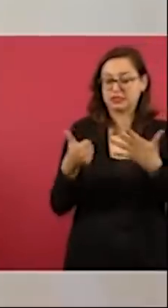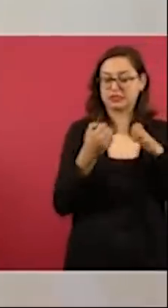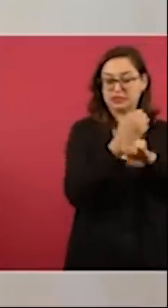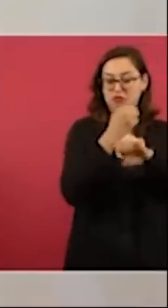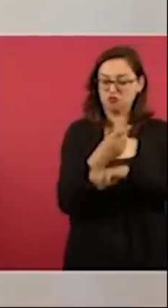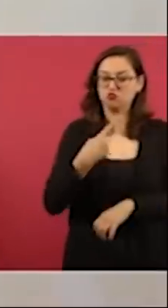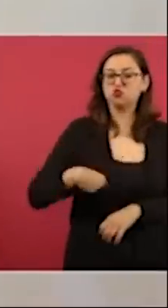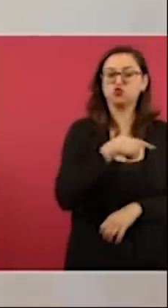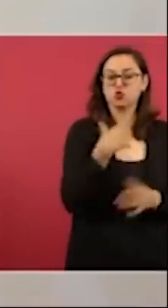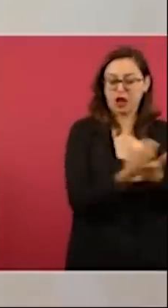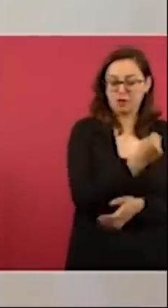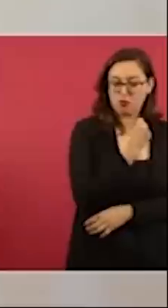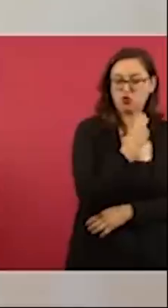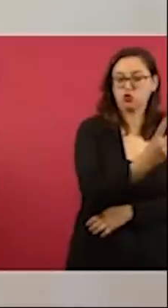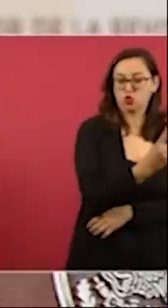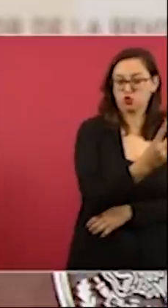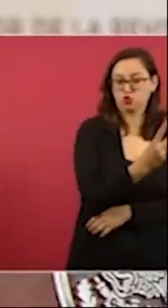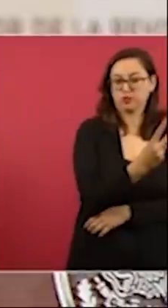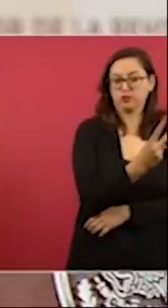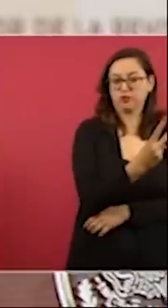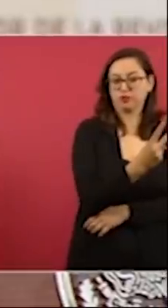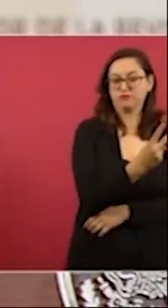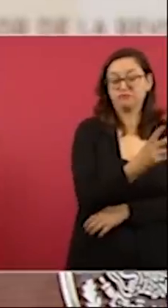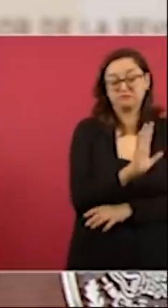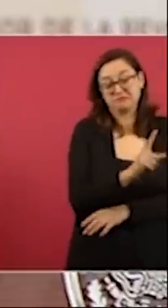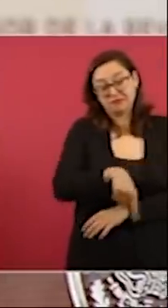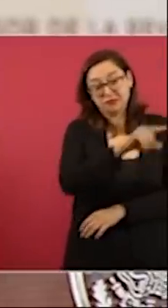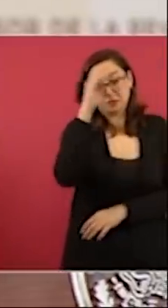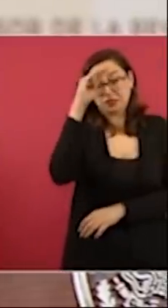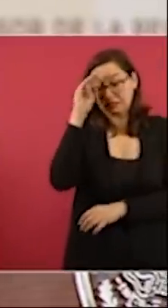pero ellos decían que nos iban a ganar las seis.